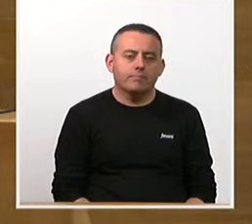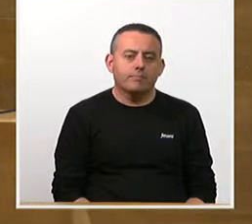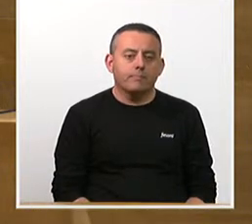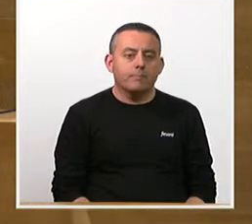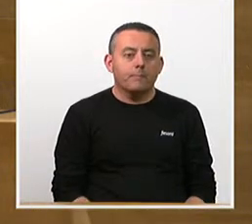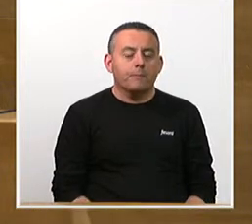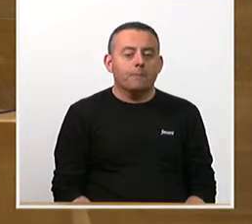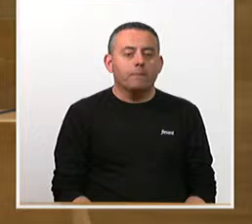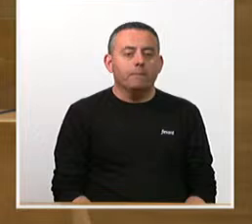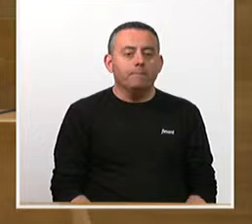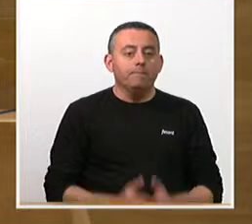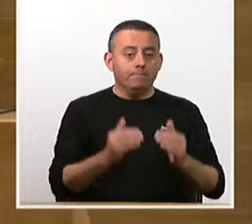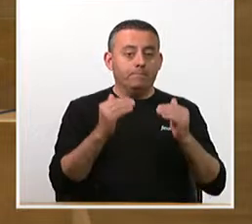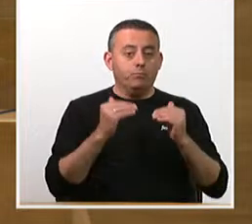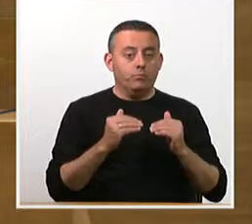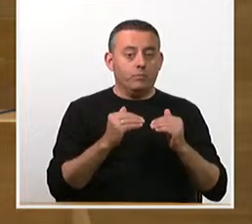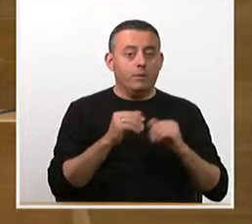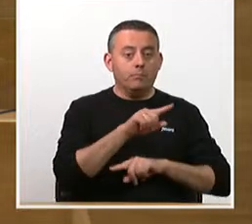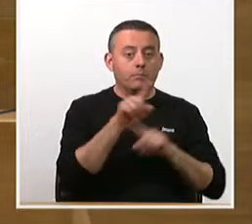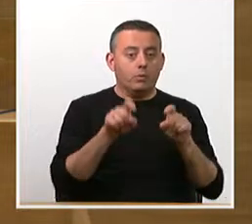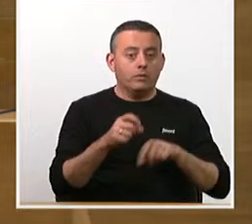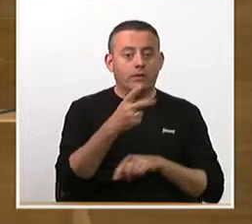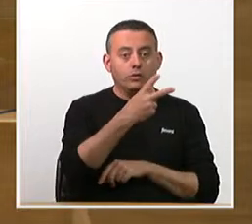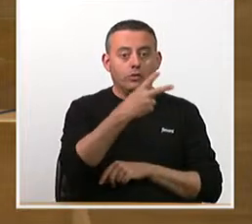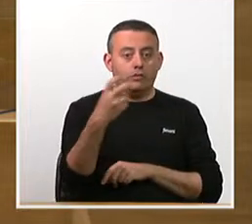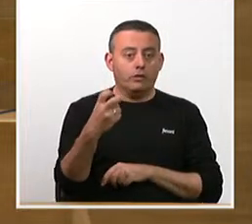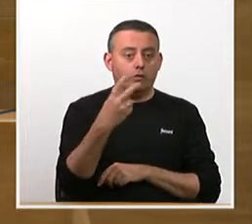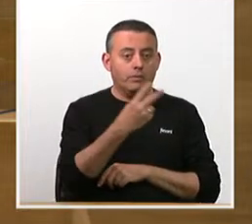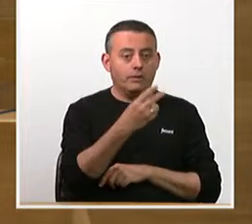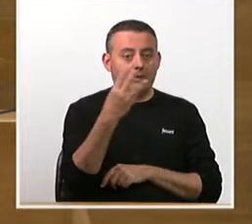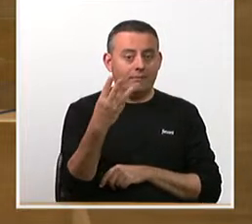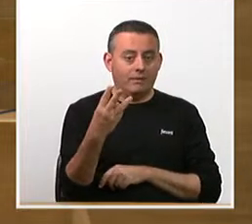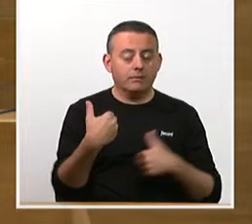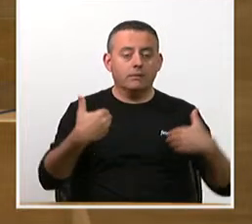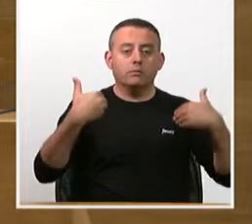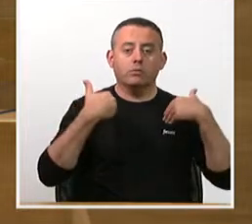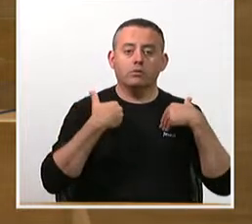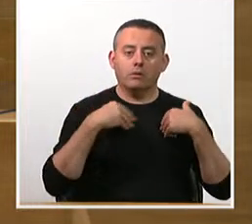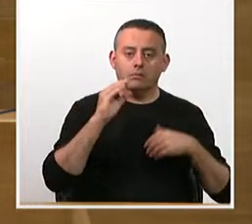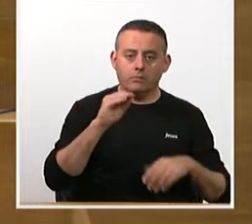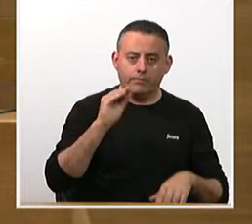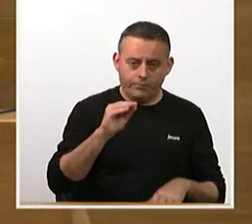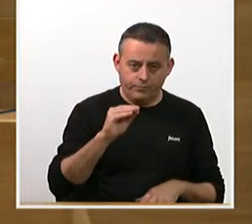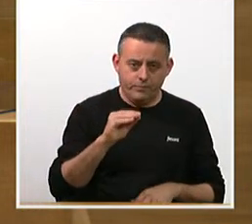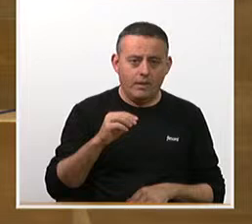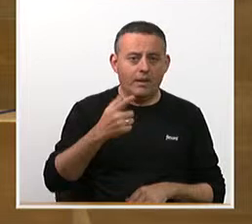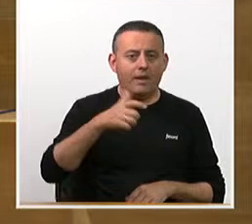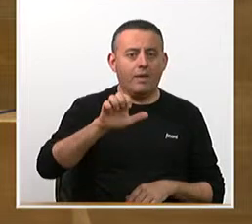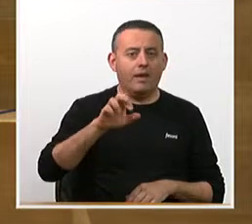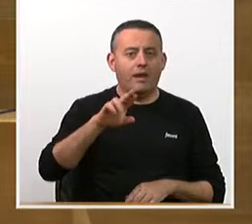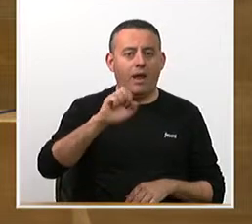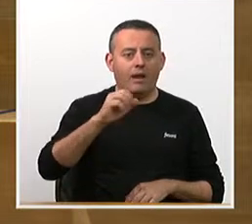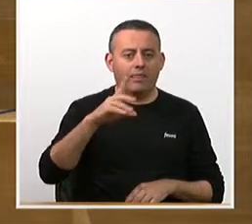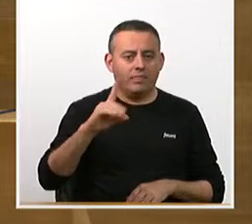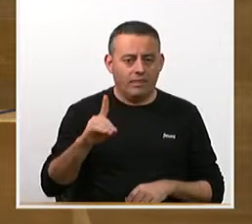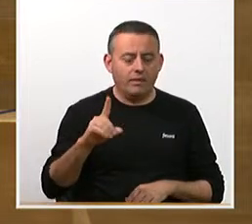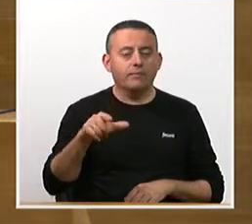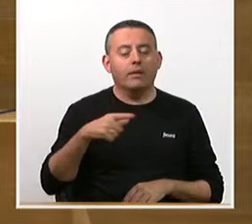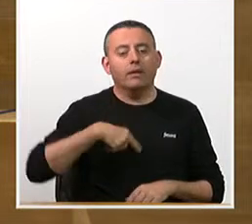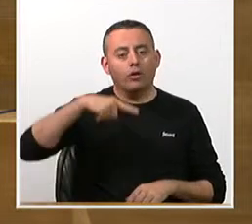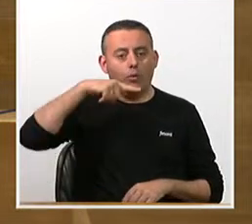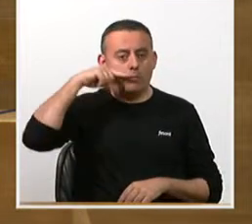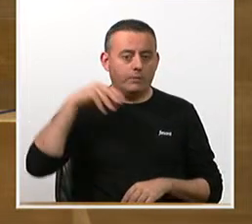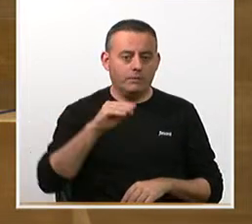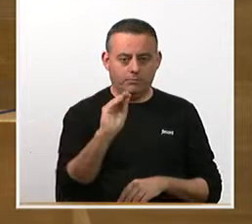gracias pregunta número 223 formulada por el diputado Gerard fuana del grupo parlamentario compromís al